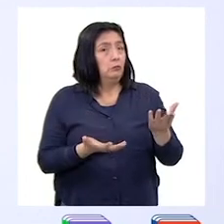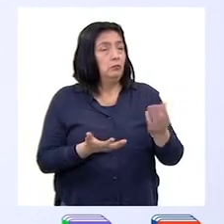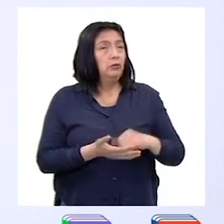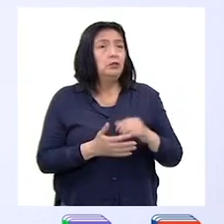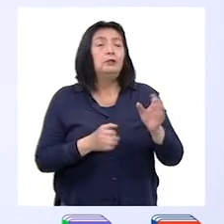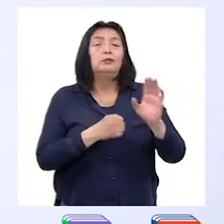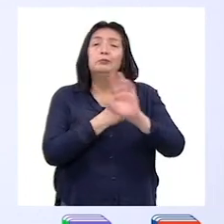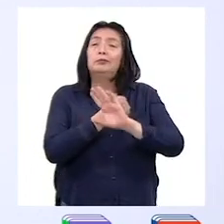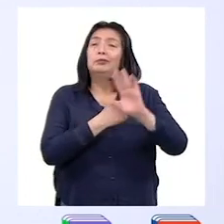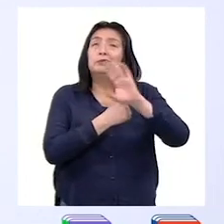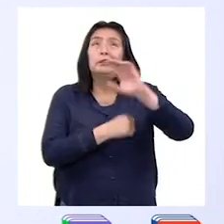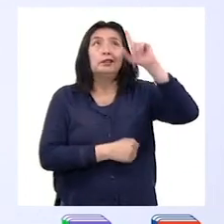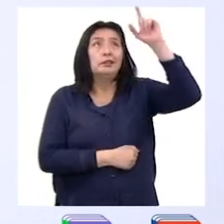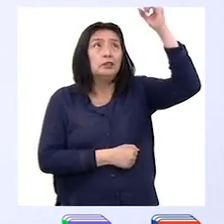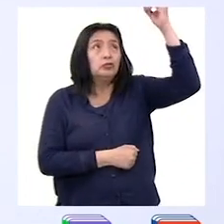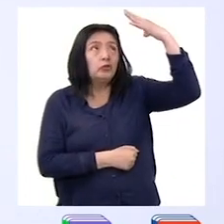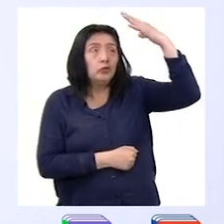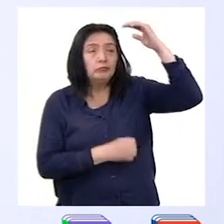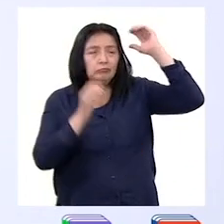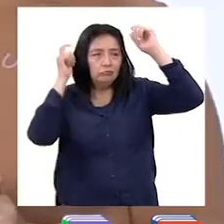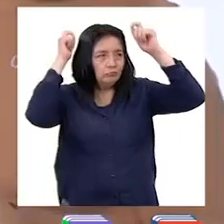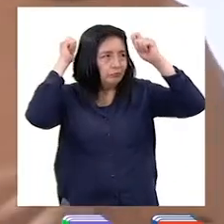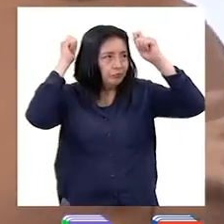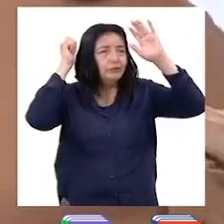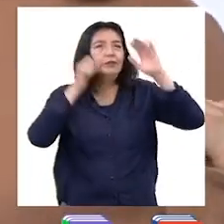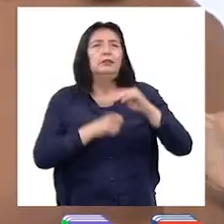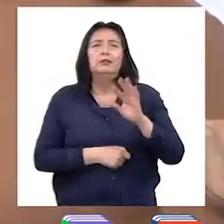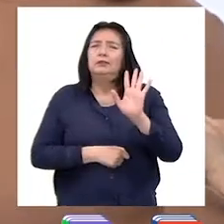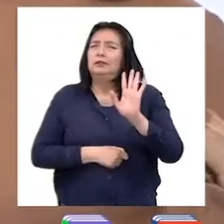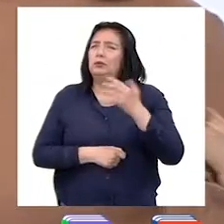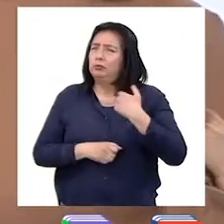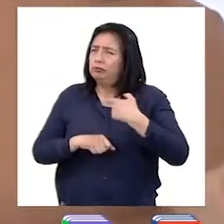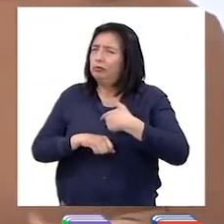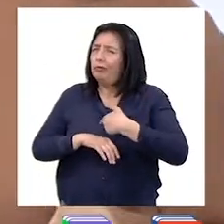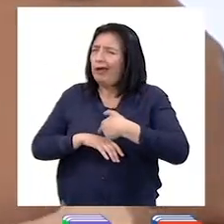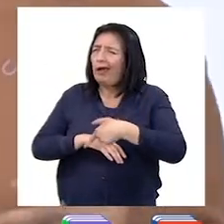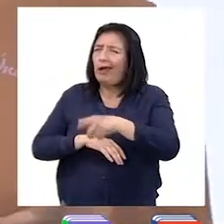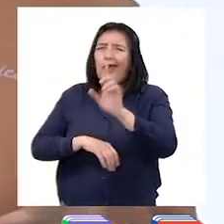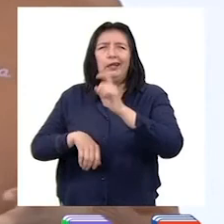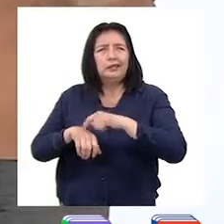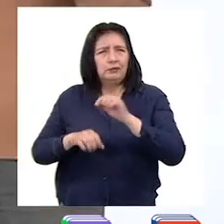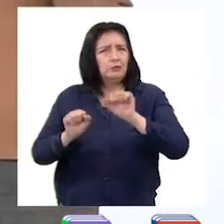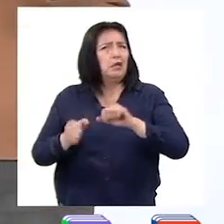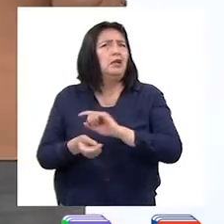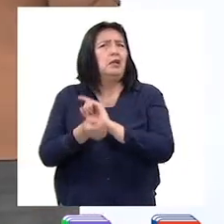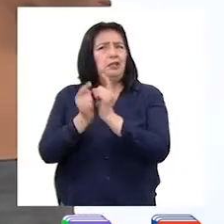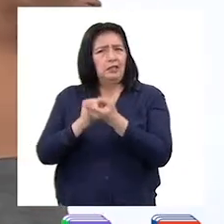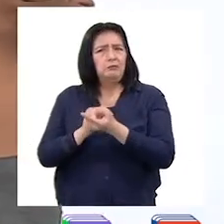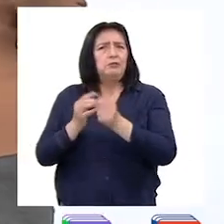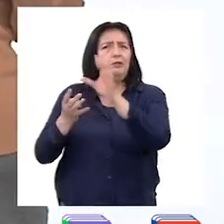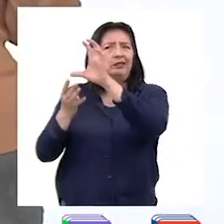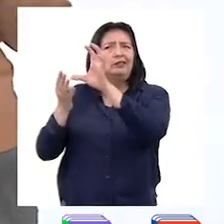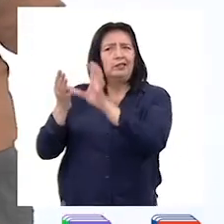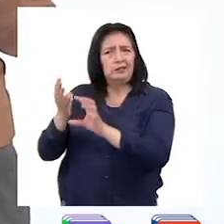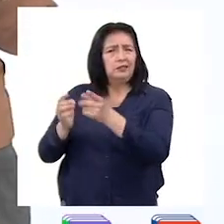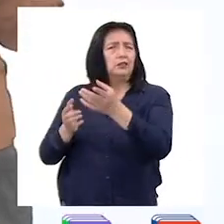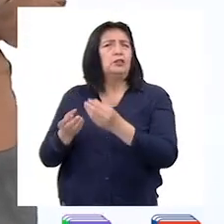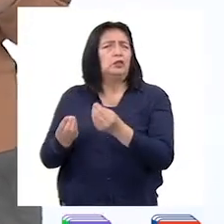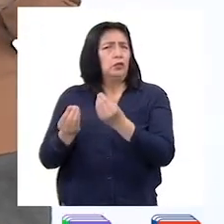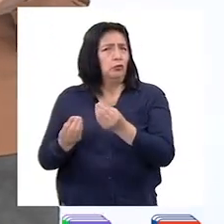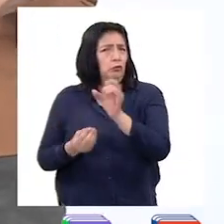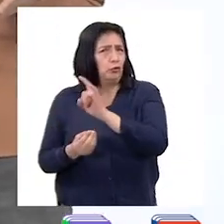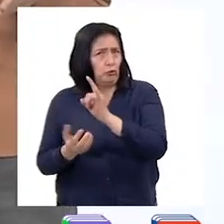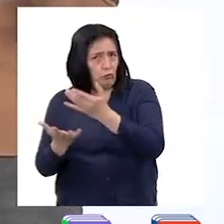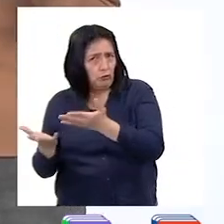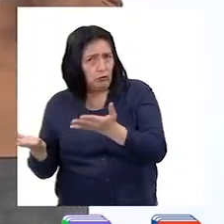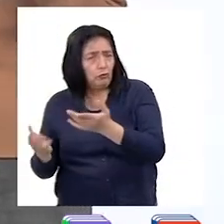nos sirven para protegernos del sol. A lo largo del tiempo se presentan cambios también en las características y funciones de un